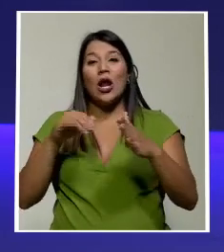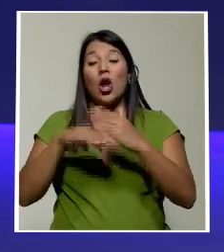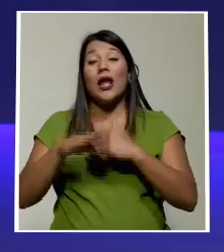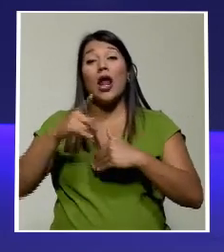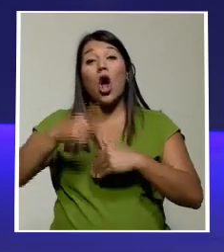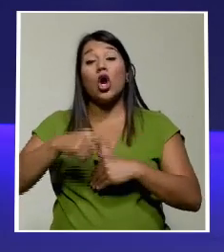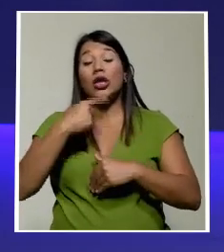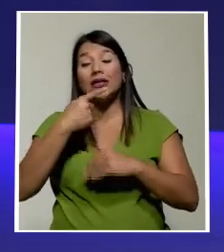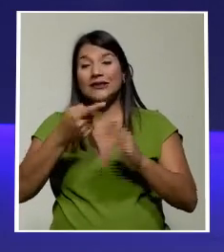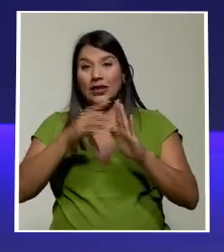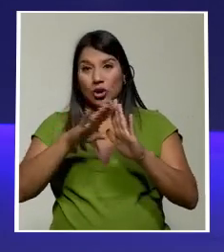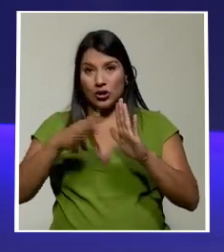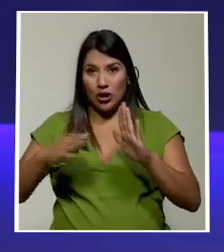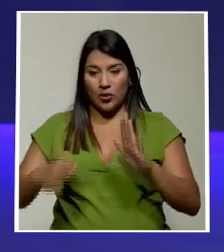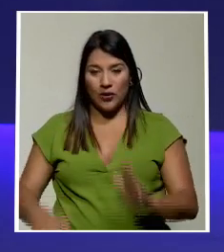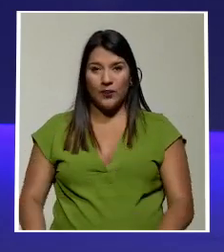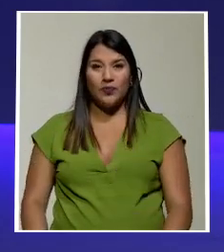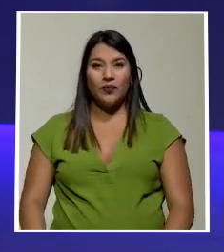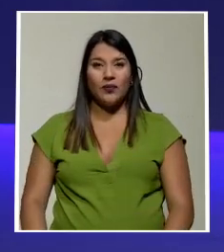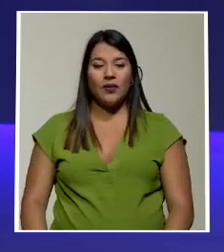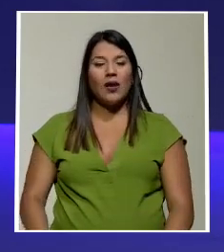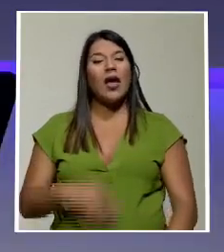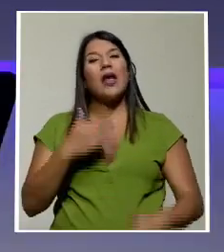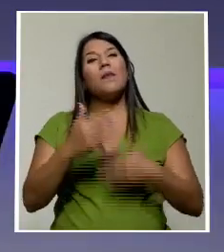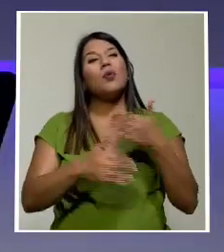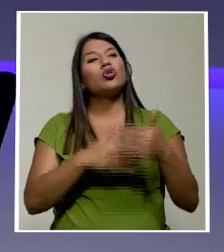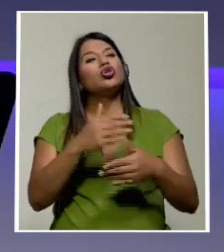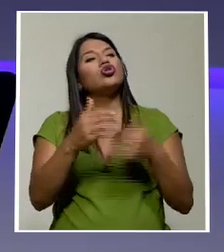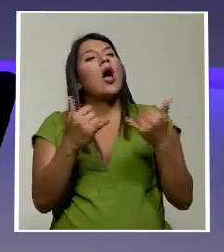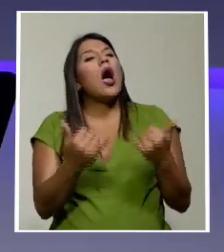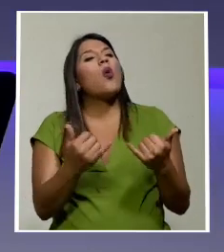la Contraloría. ¿El proceso en qué etapa está?